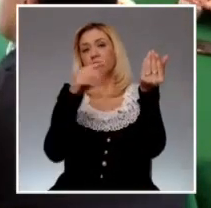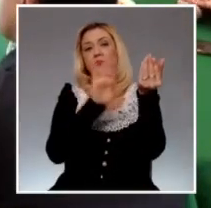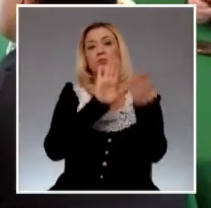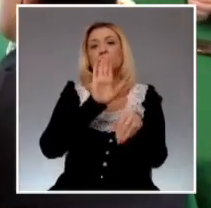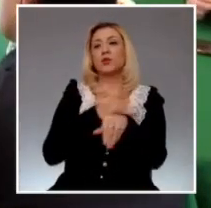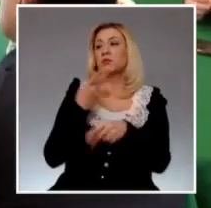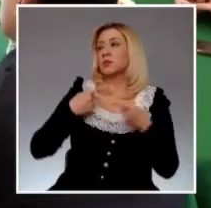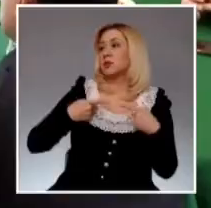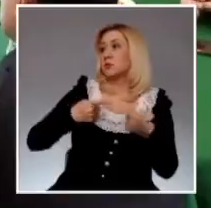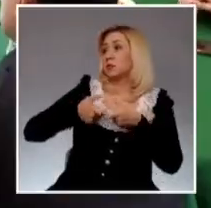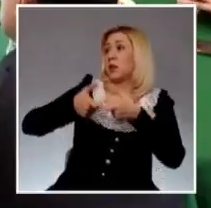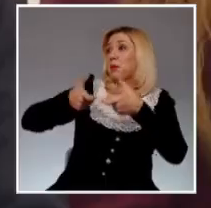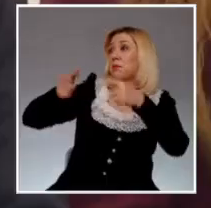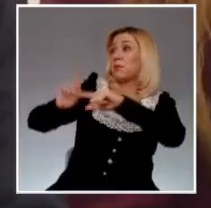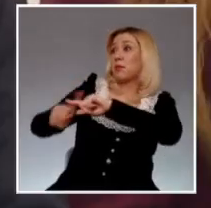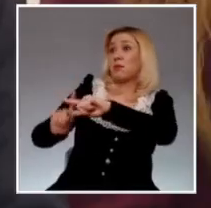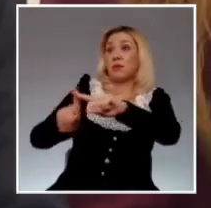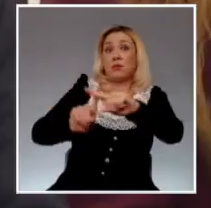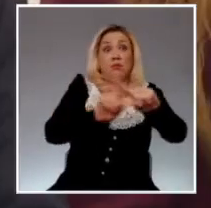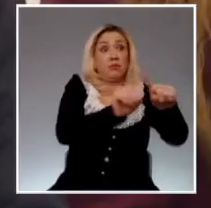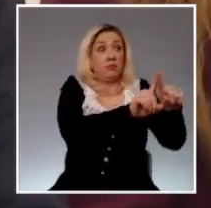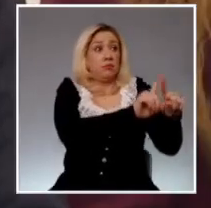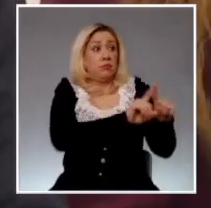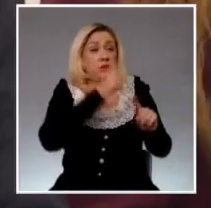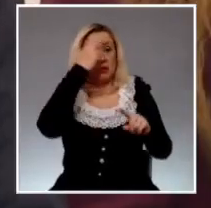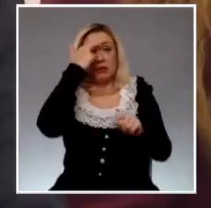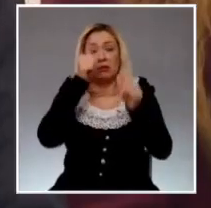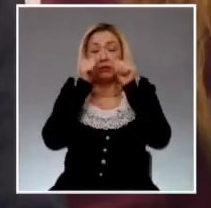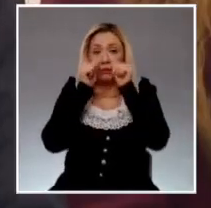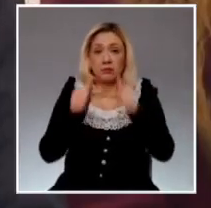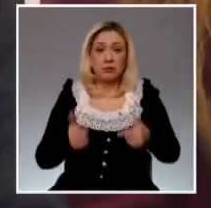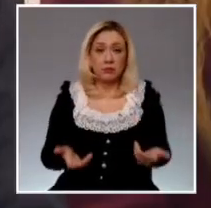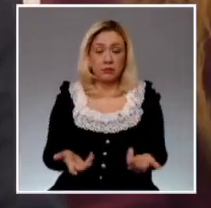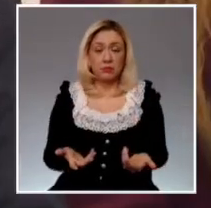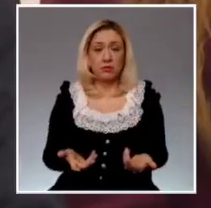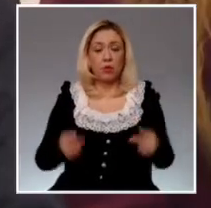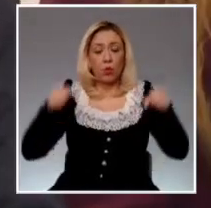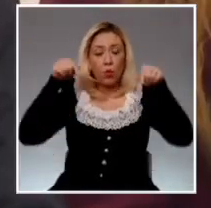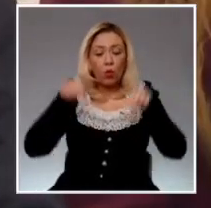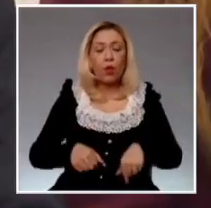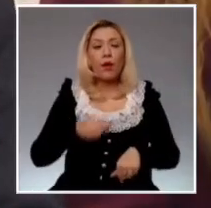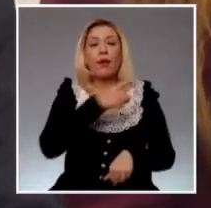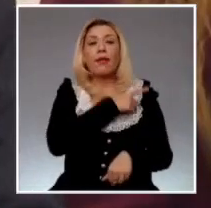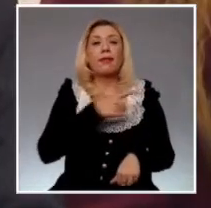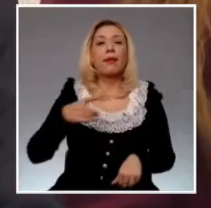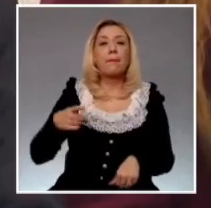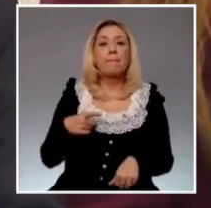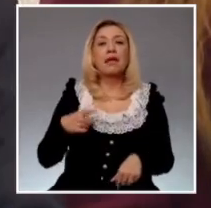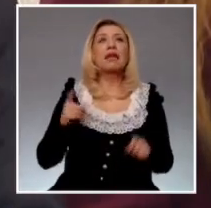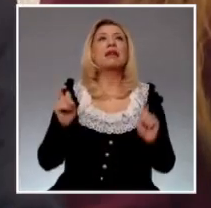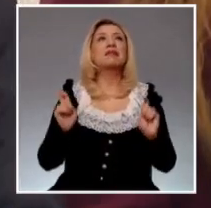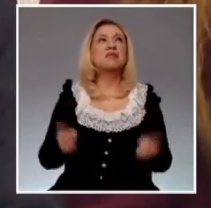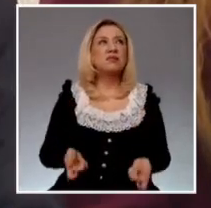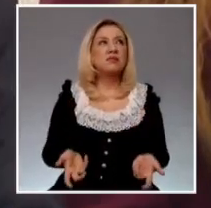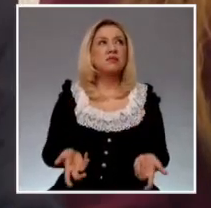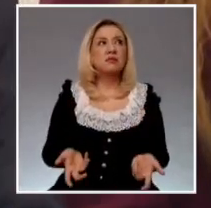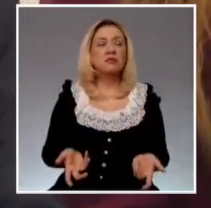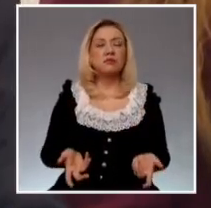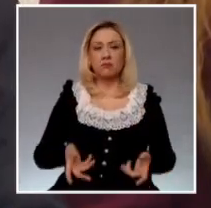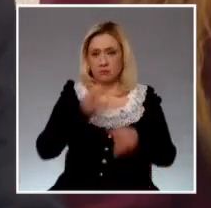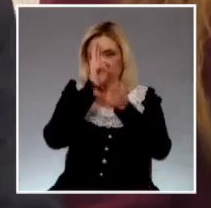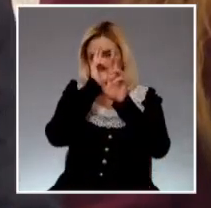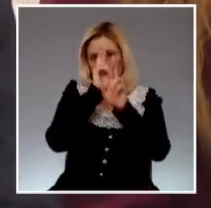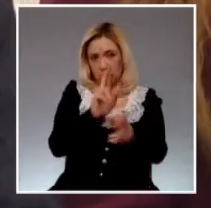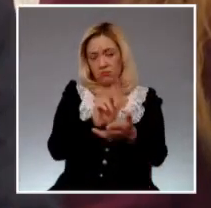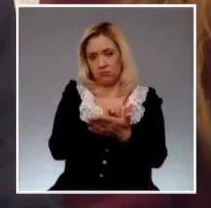dinámica y exigente. Hoy debemos actuar con esa honorabilidad que exige el cargo, no